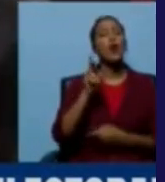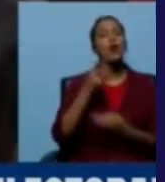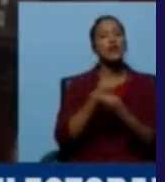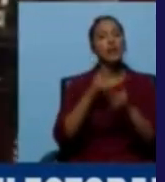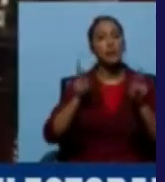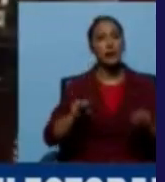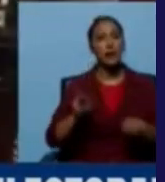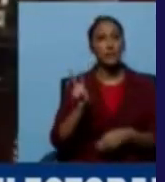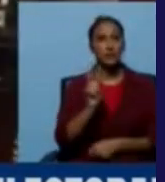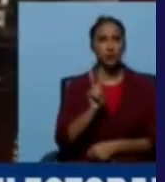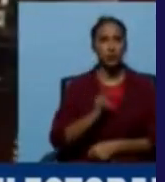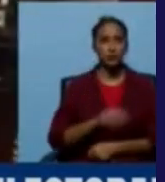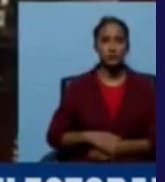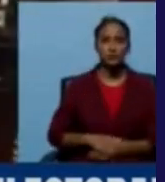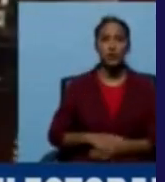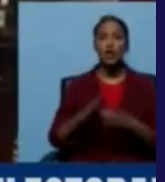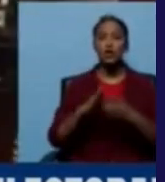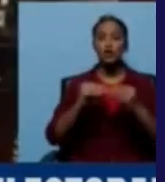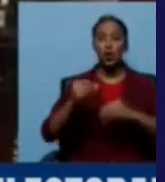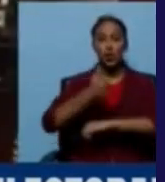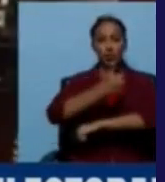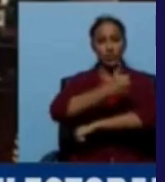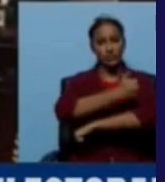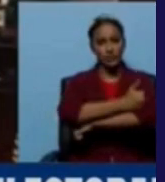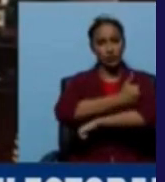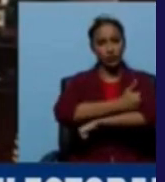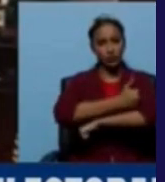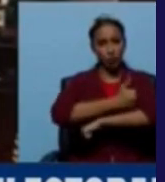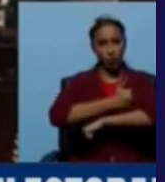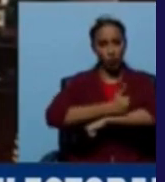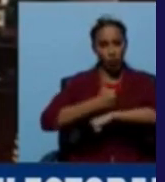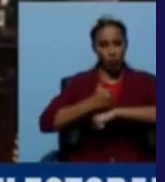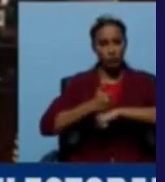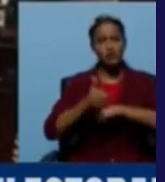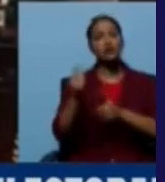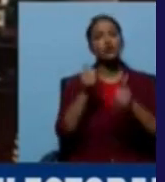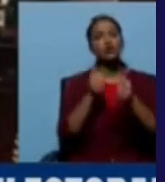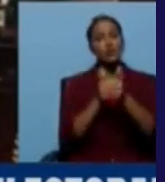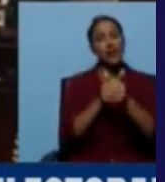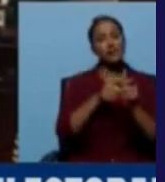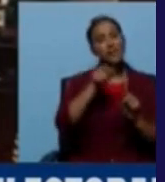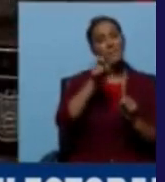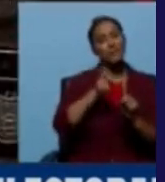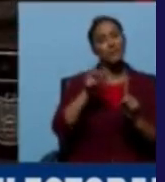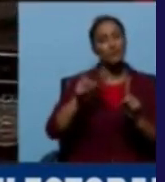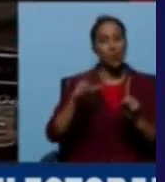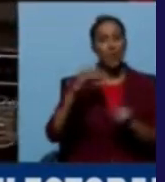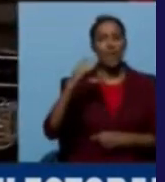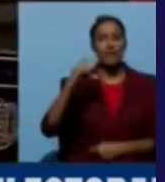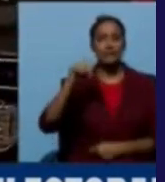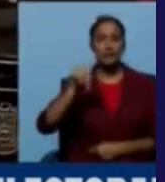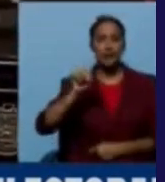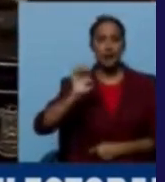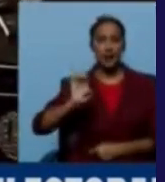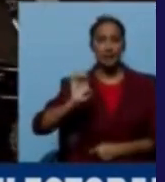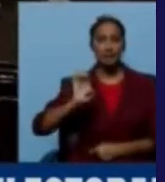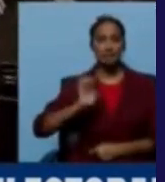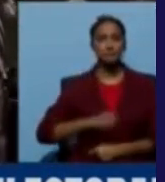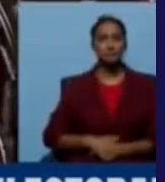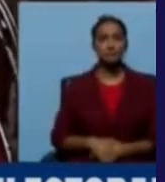contencioso electoral lo que deja pocas alternativas legales a la oposición para desafiar los resultados en medio de estas